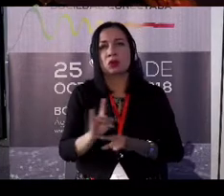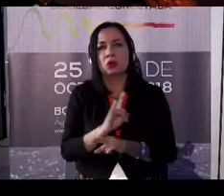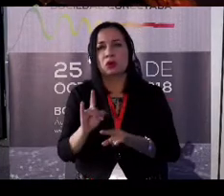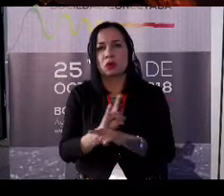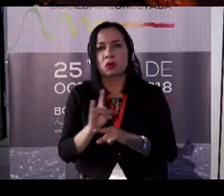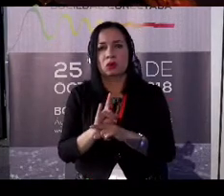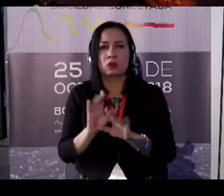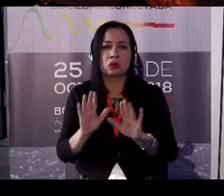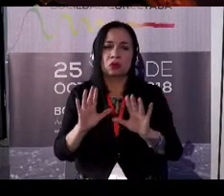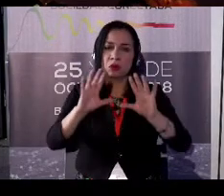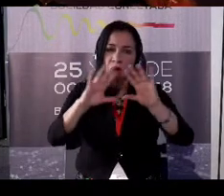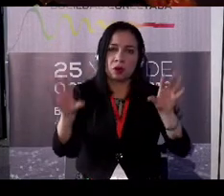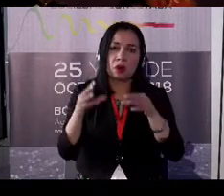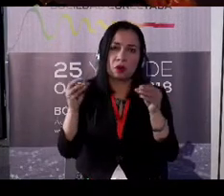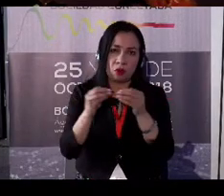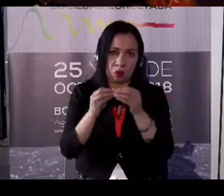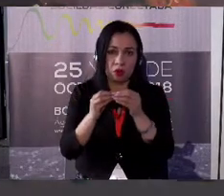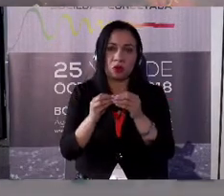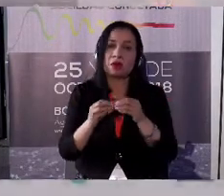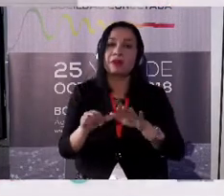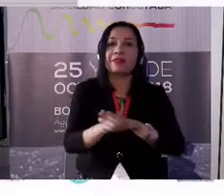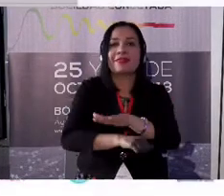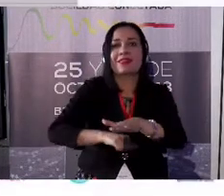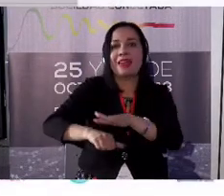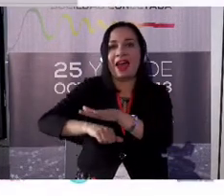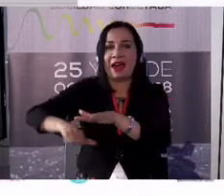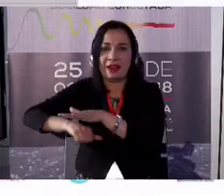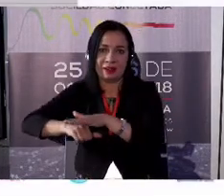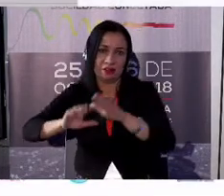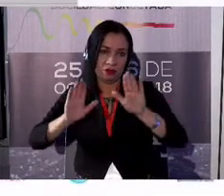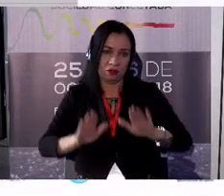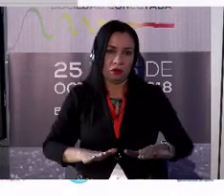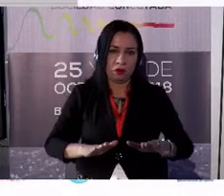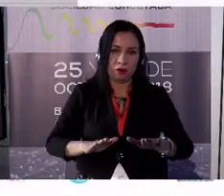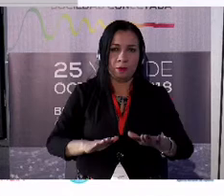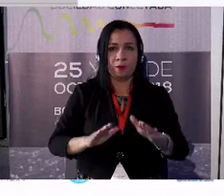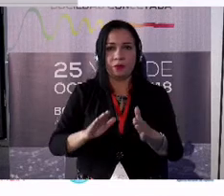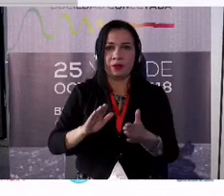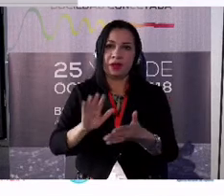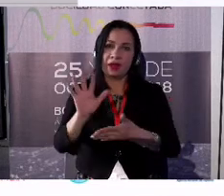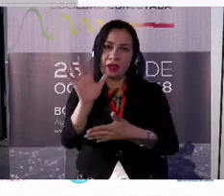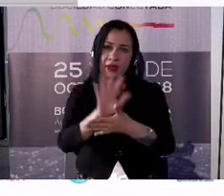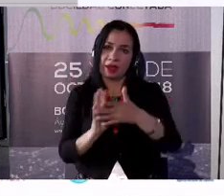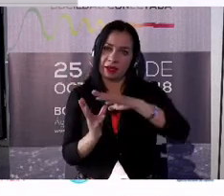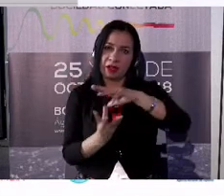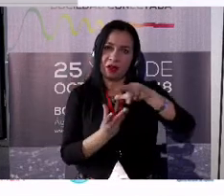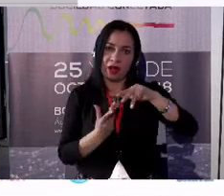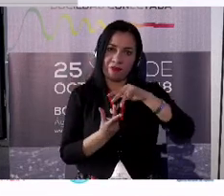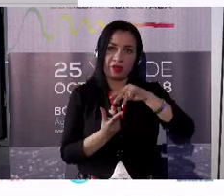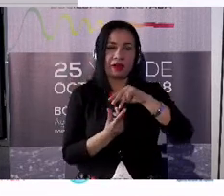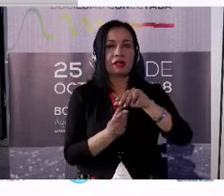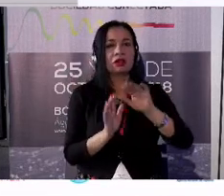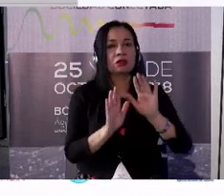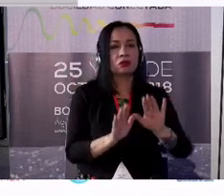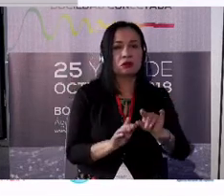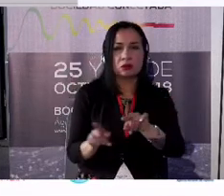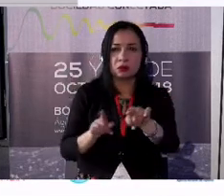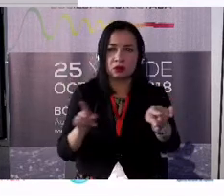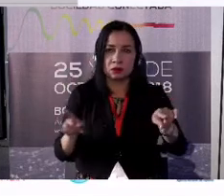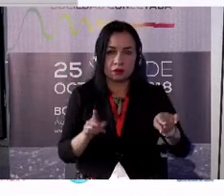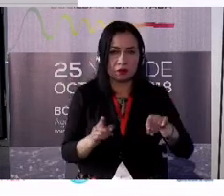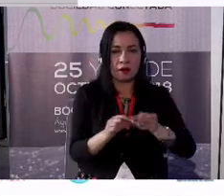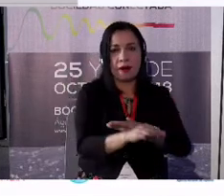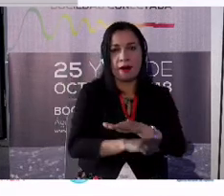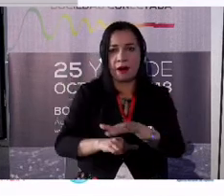Se usaban los códigos, por ejemplo, de las áreas, de las áreas geográficas. Efectivamente, lo que hizo la FCC